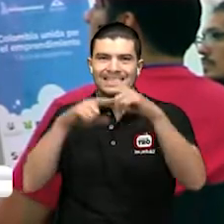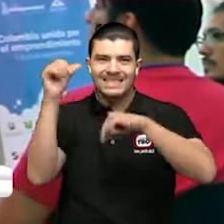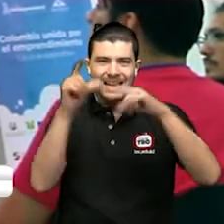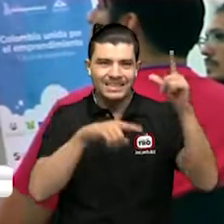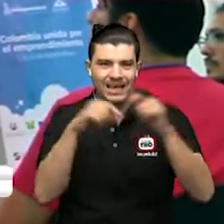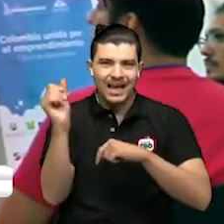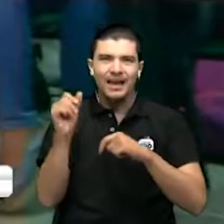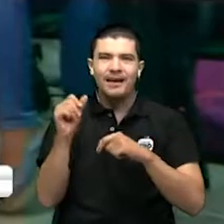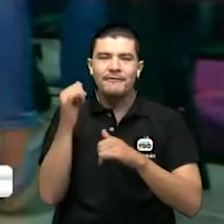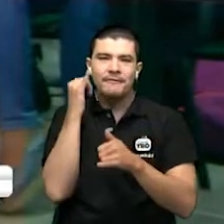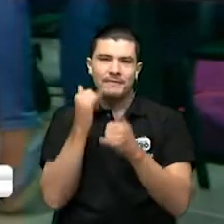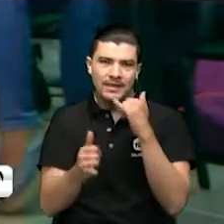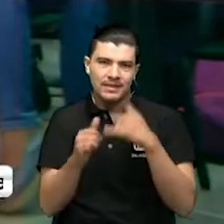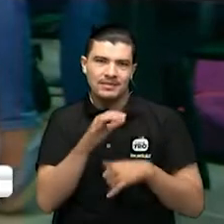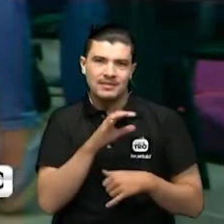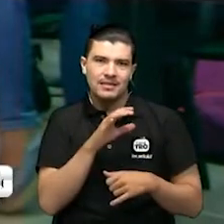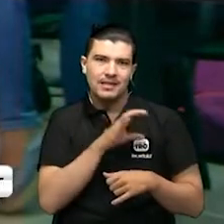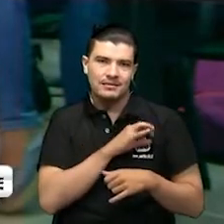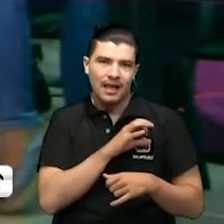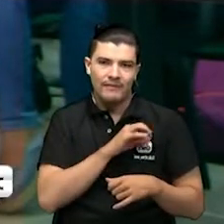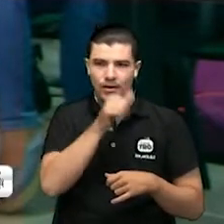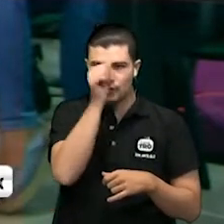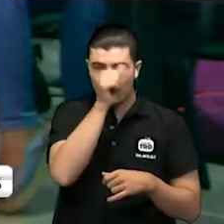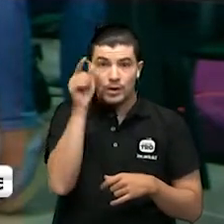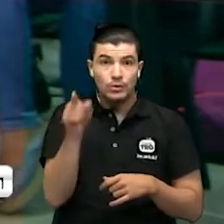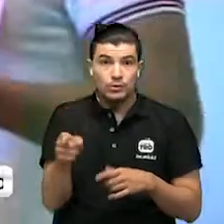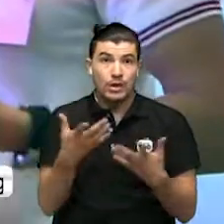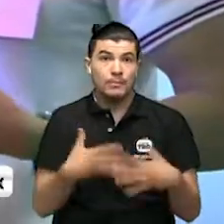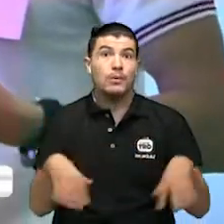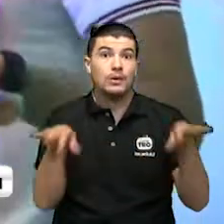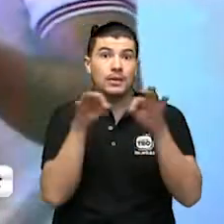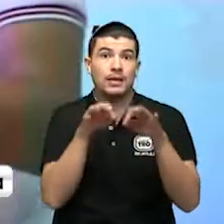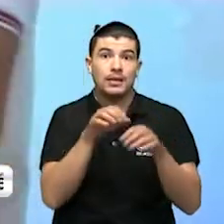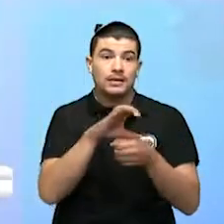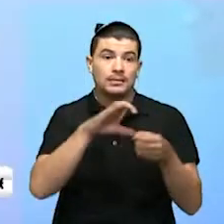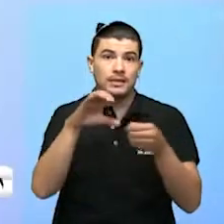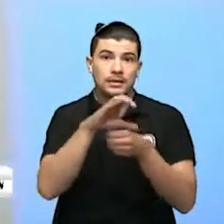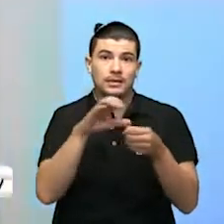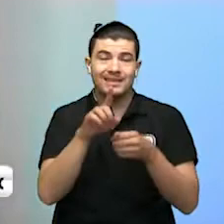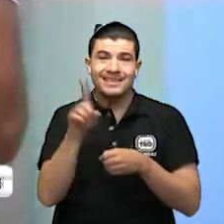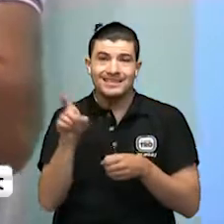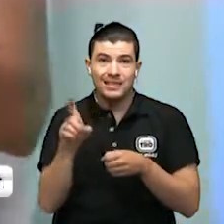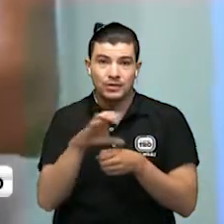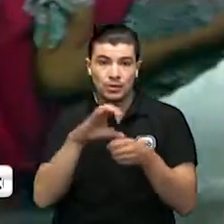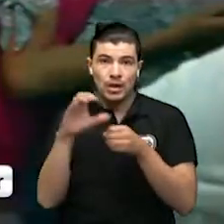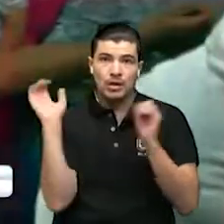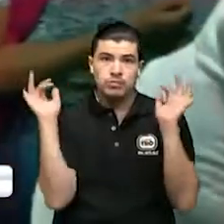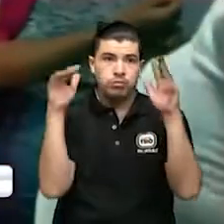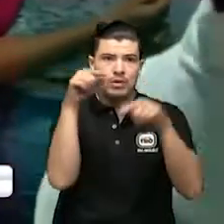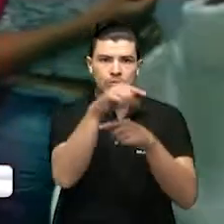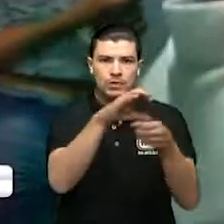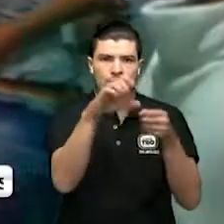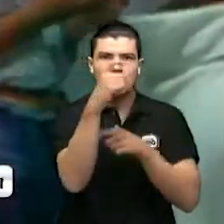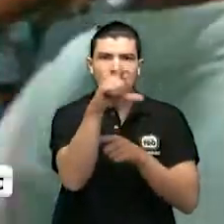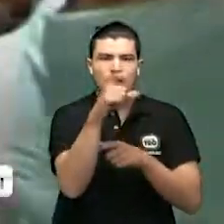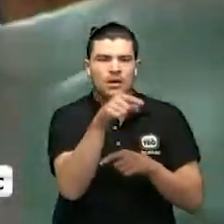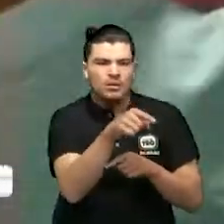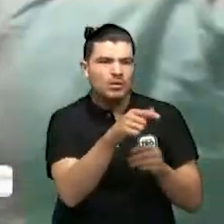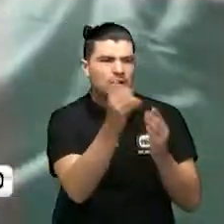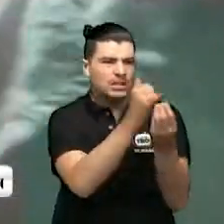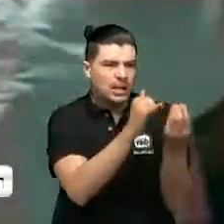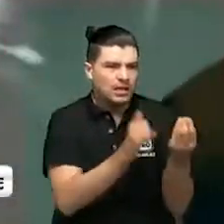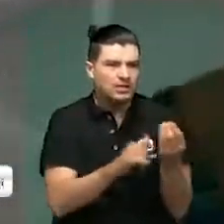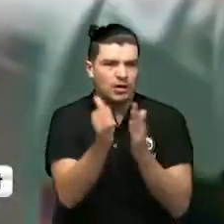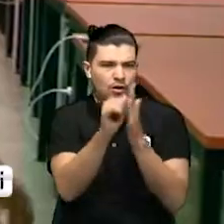evento de emprendimiento más importante que actualmente vive en 16 ciudades del país las cuales reúnen diseñadores programadores